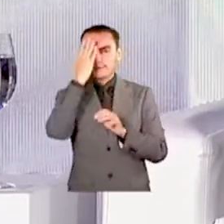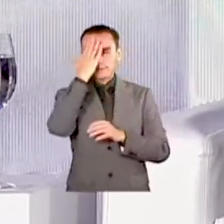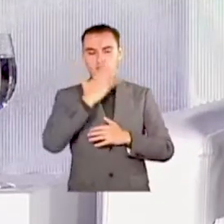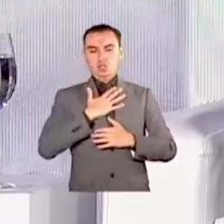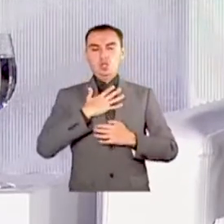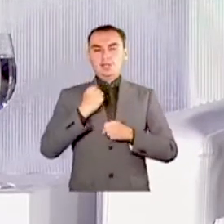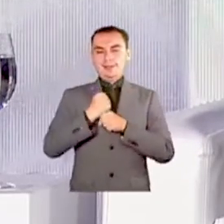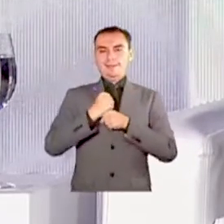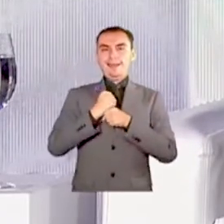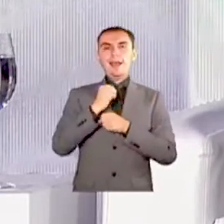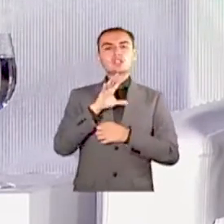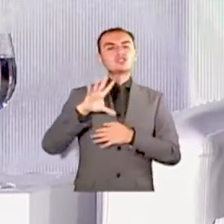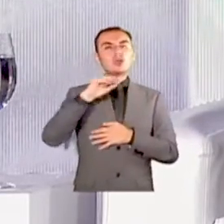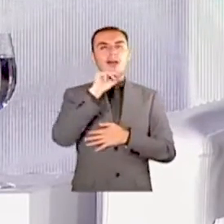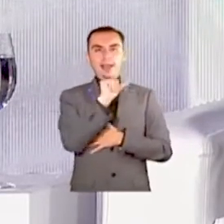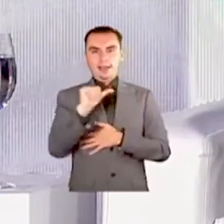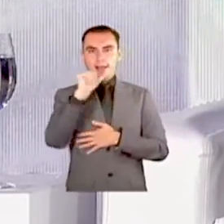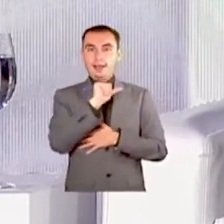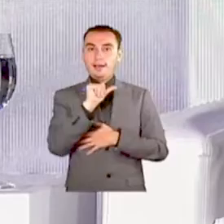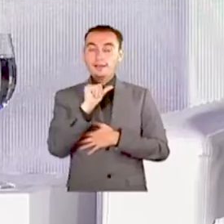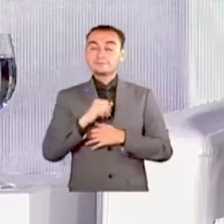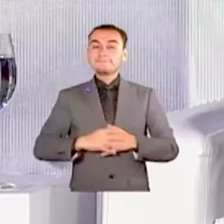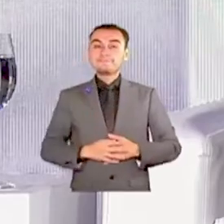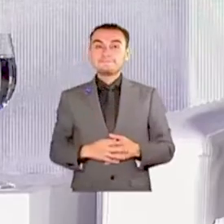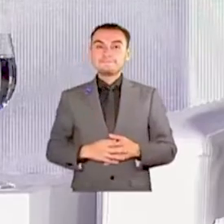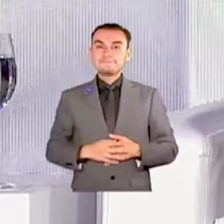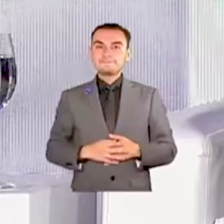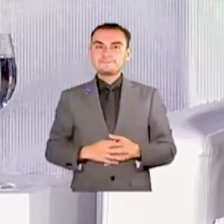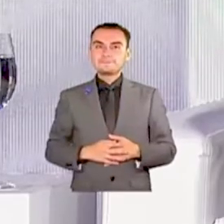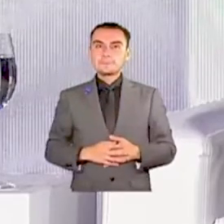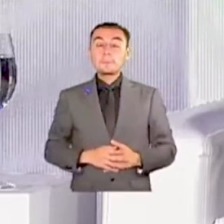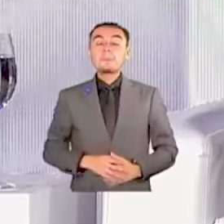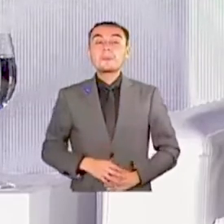de la Procuraduría General de la Nación. Realizamos 5